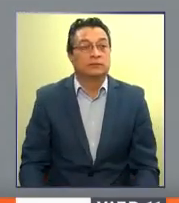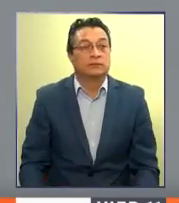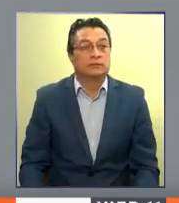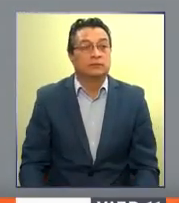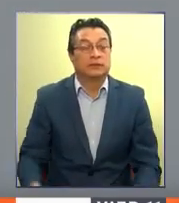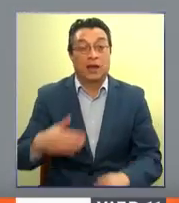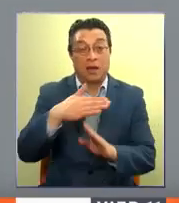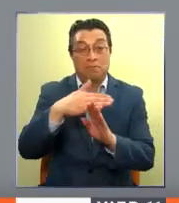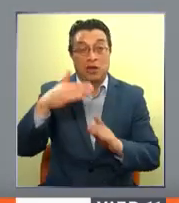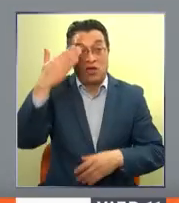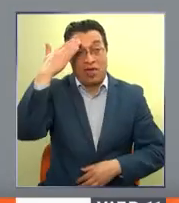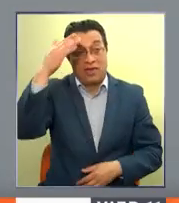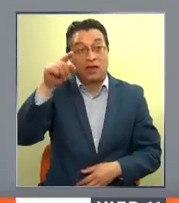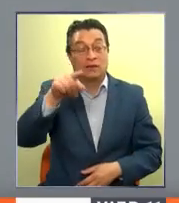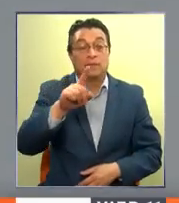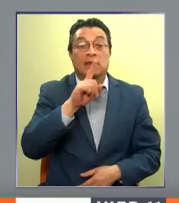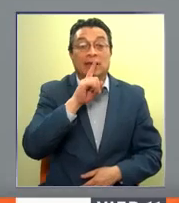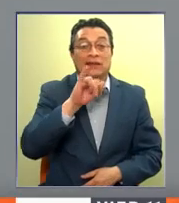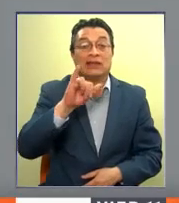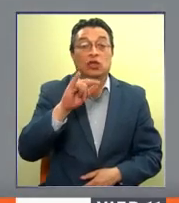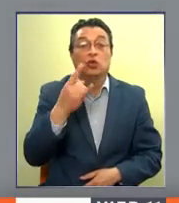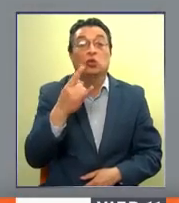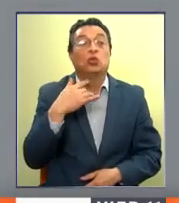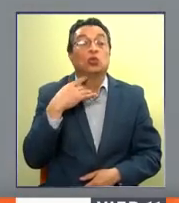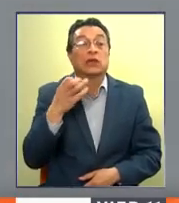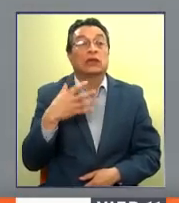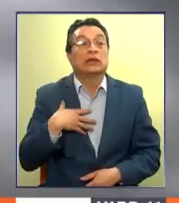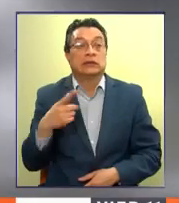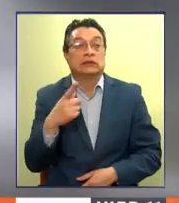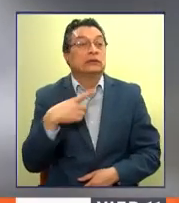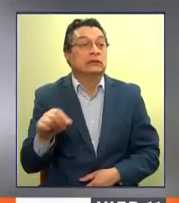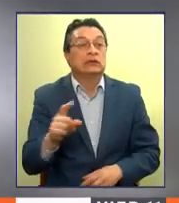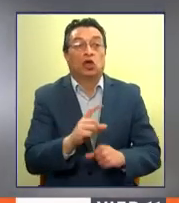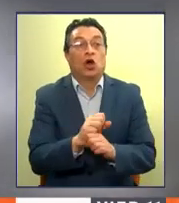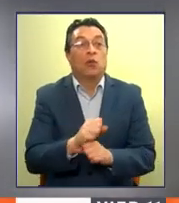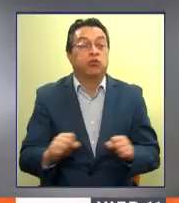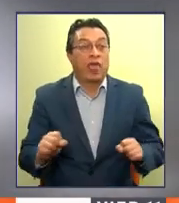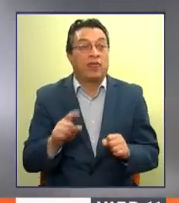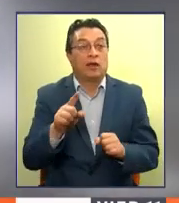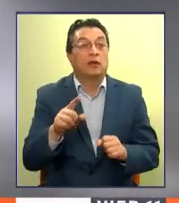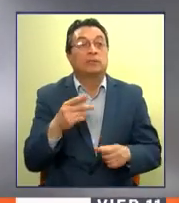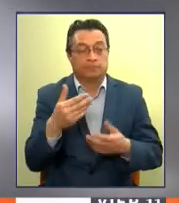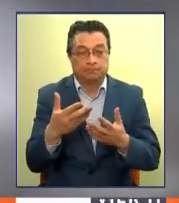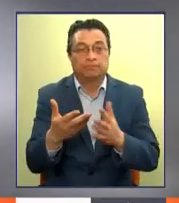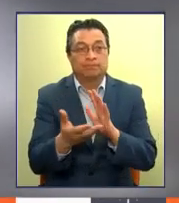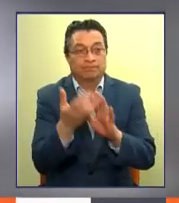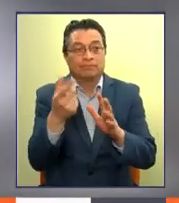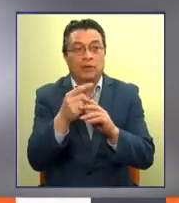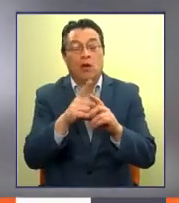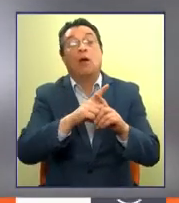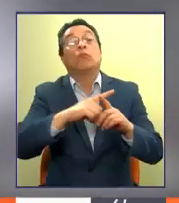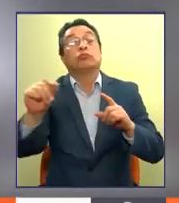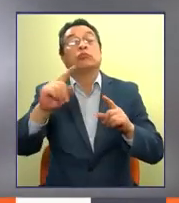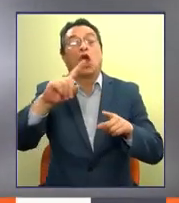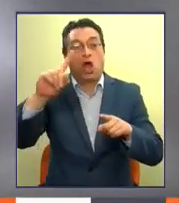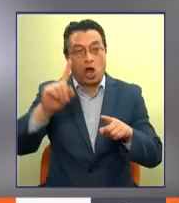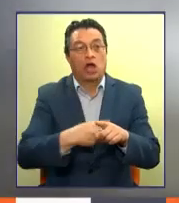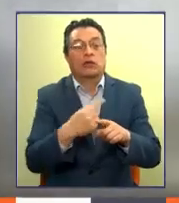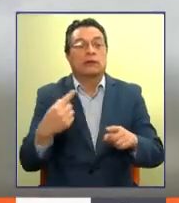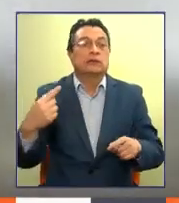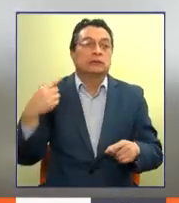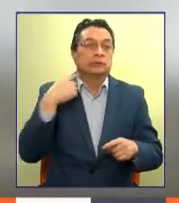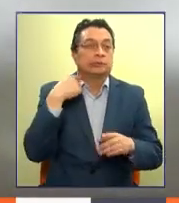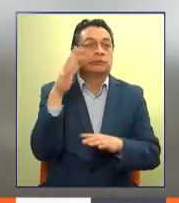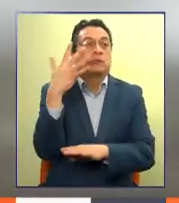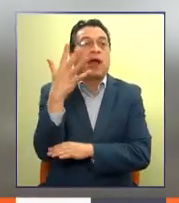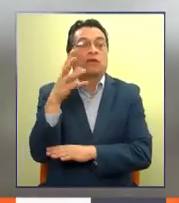Mediodía en la cisterna y este tío que lucha por salir pero no puede. Tras intentar ser liberado en una oportunidad escapa y termina nuevamente atrapado en este